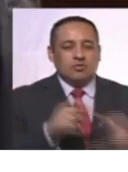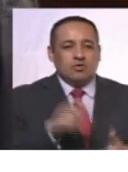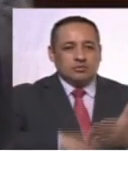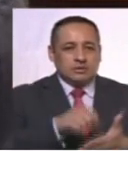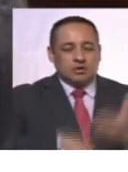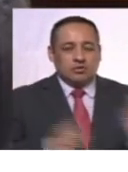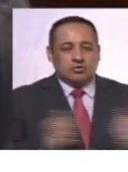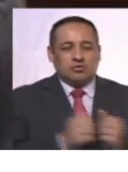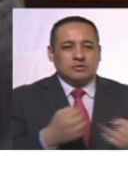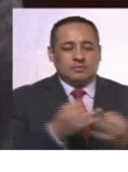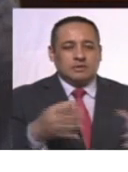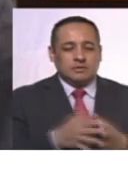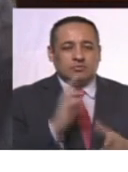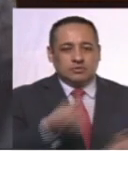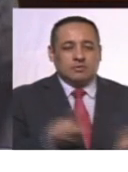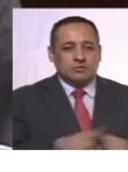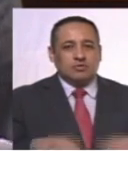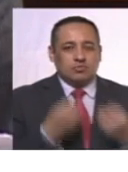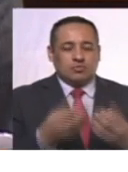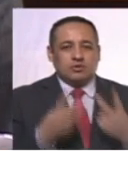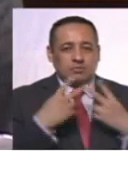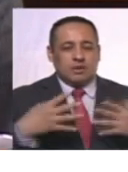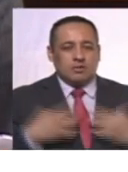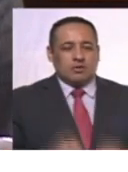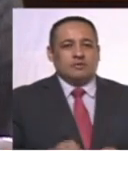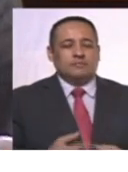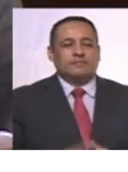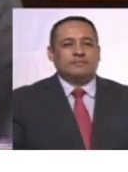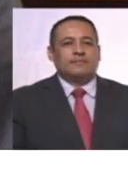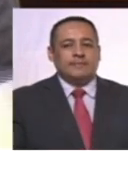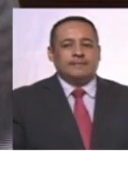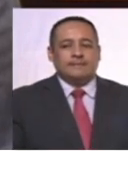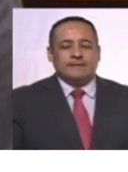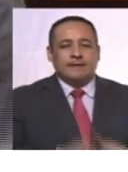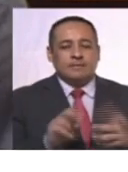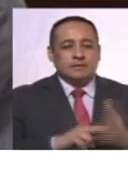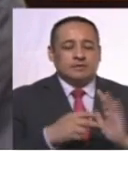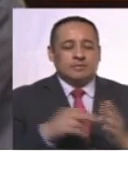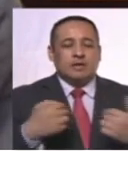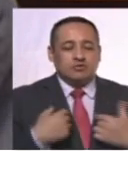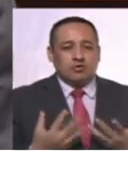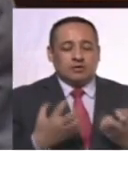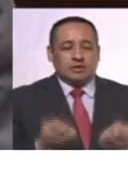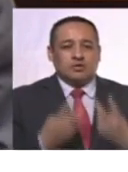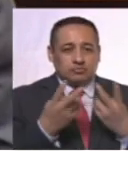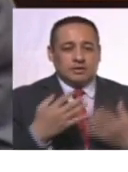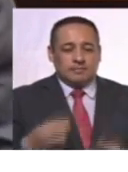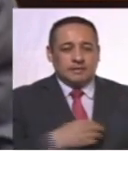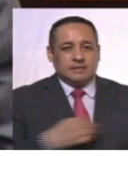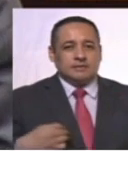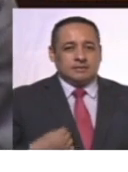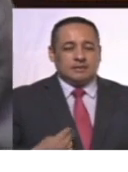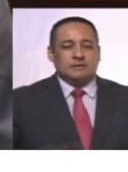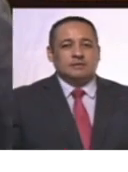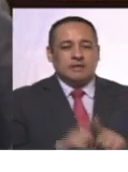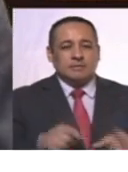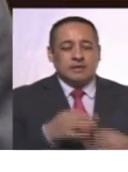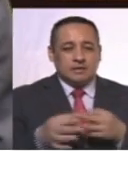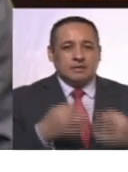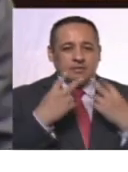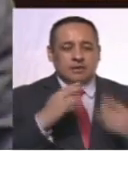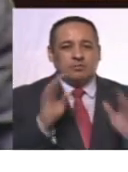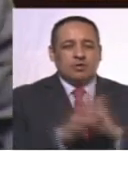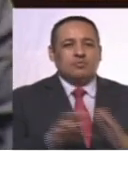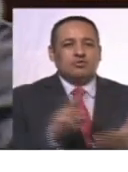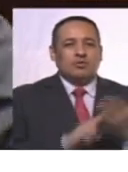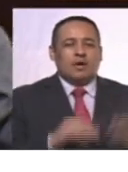a los profesores, para eso son buenísimos los procuradores. Entonces, ahí yo le quiero, señora ministra, acá están, no es que lo que le